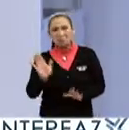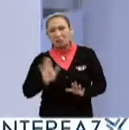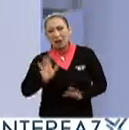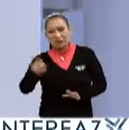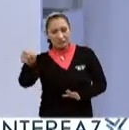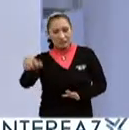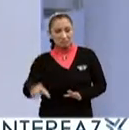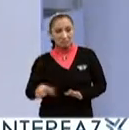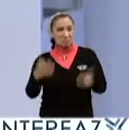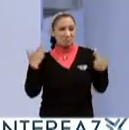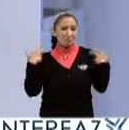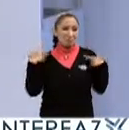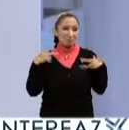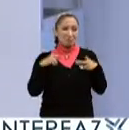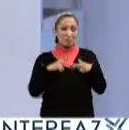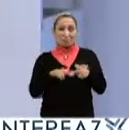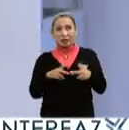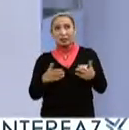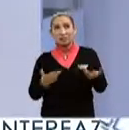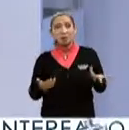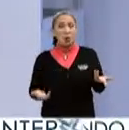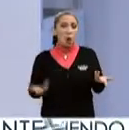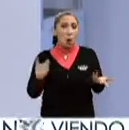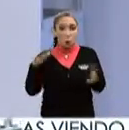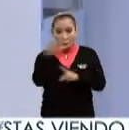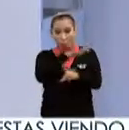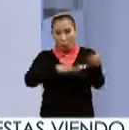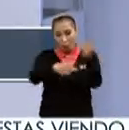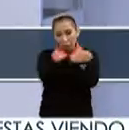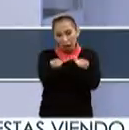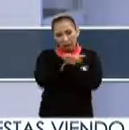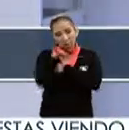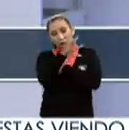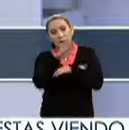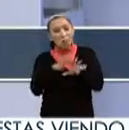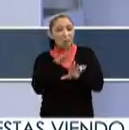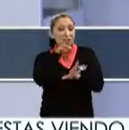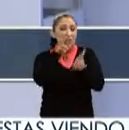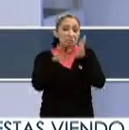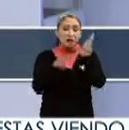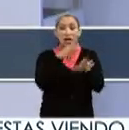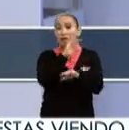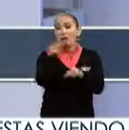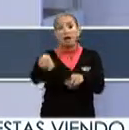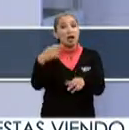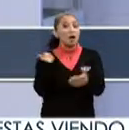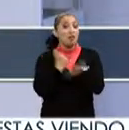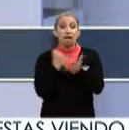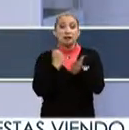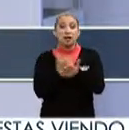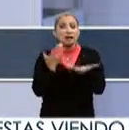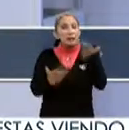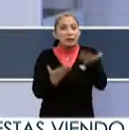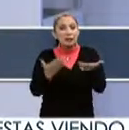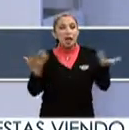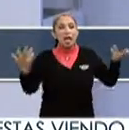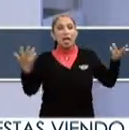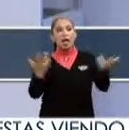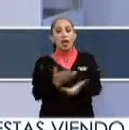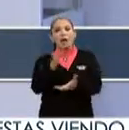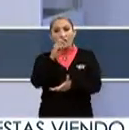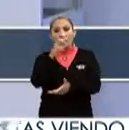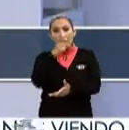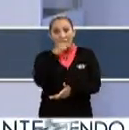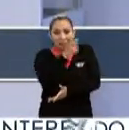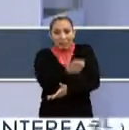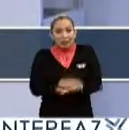los profesores o el terreno de la educación tiene las respuestas para todo. Y de pronto, justo en el foro hablábamos